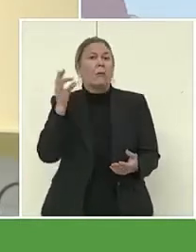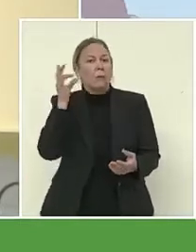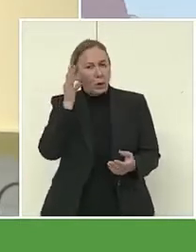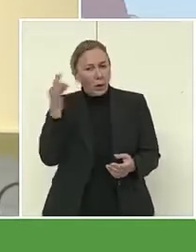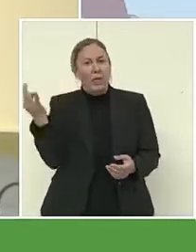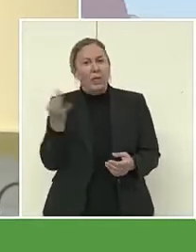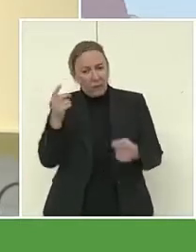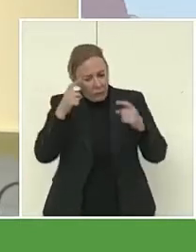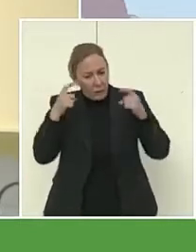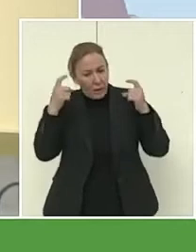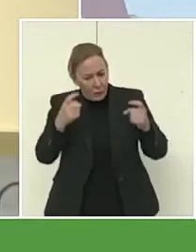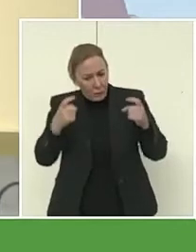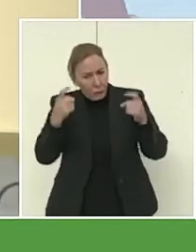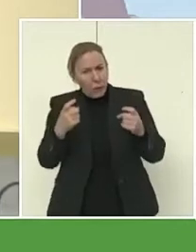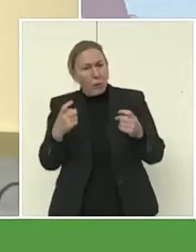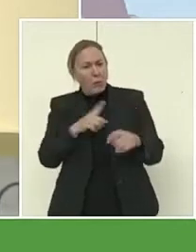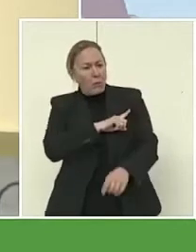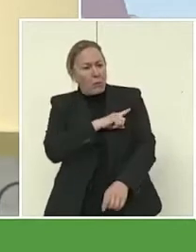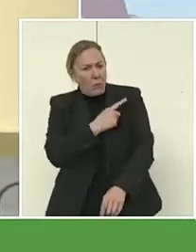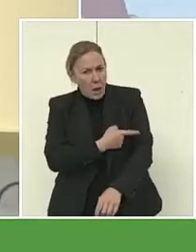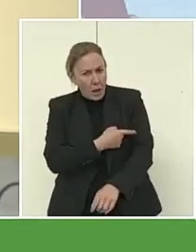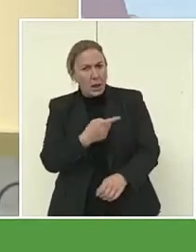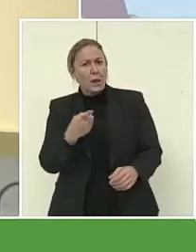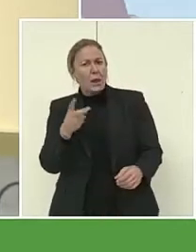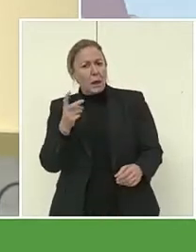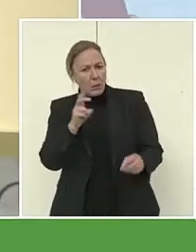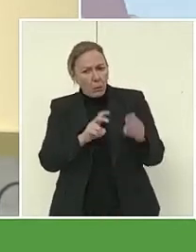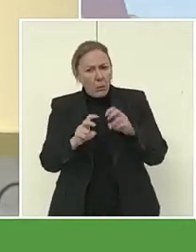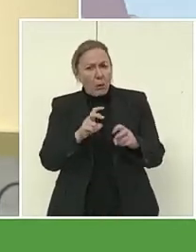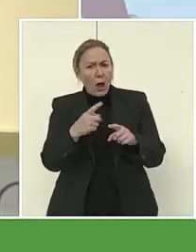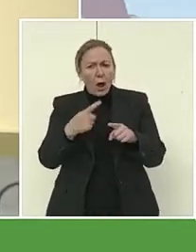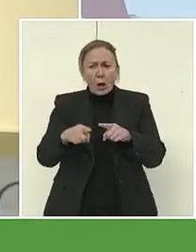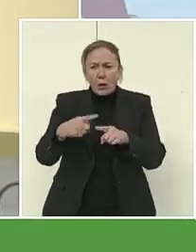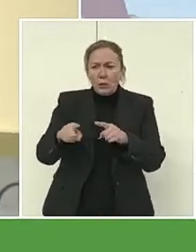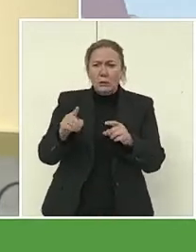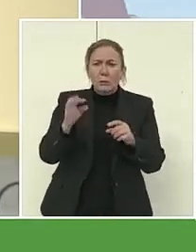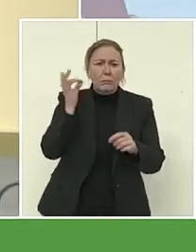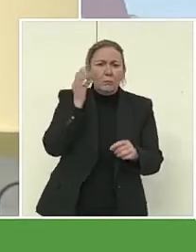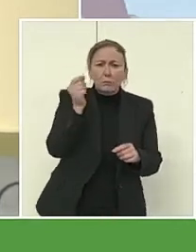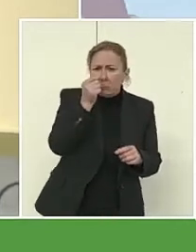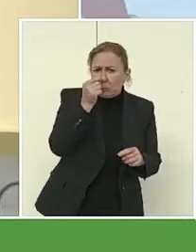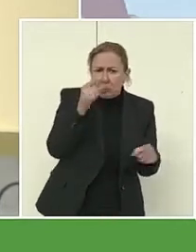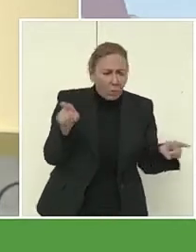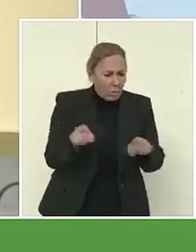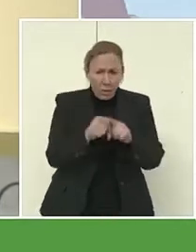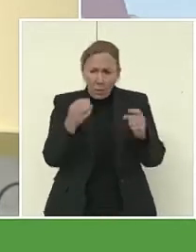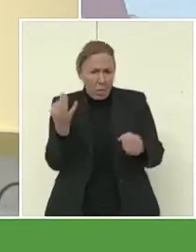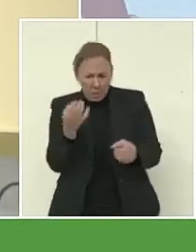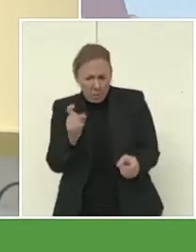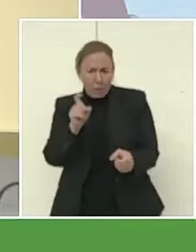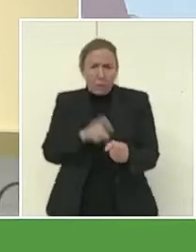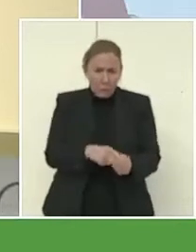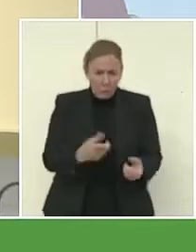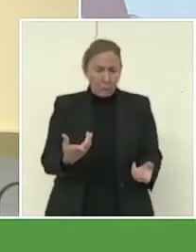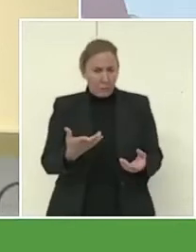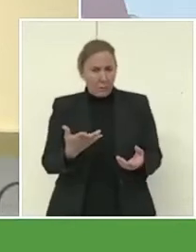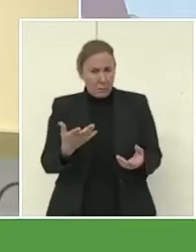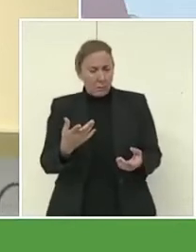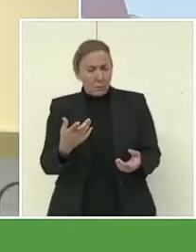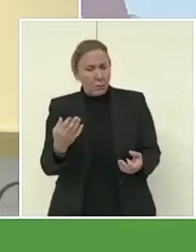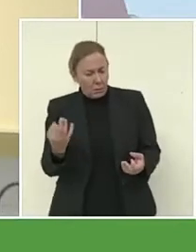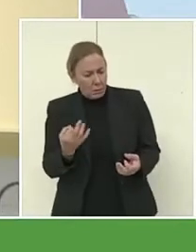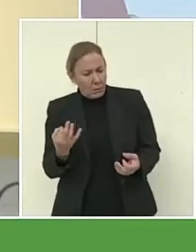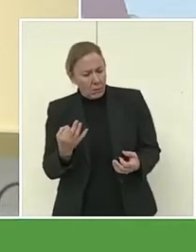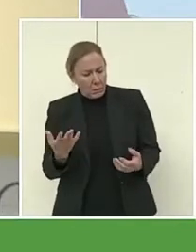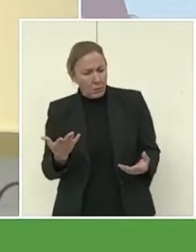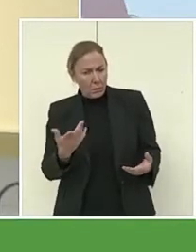Entonces, tenemos que estar, aparte de, por supuesto, de que es una oportunidad y que esto está dirigiendo el futuro y tenemos que dirigir